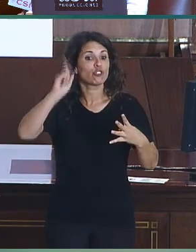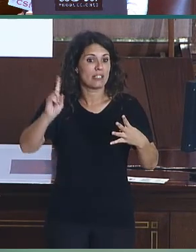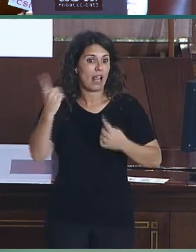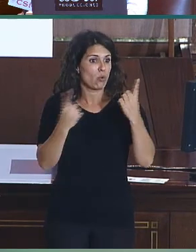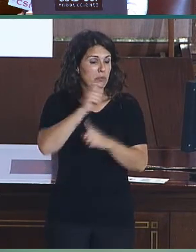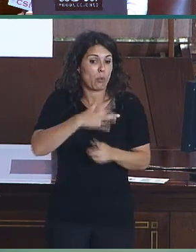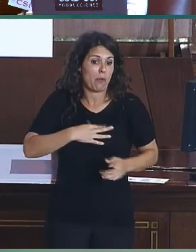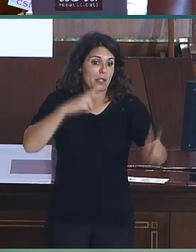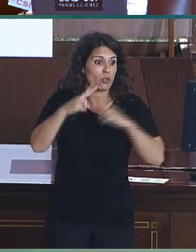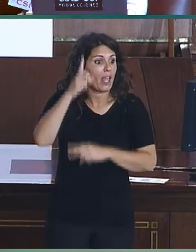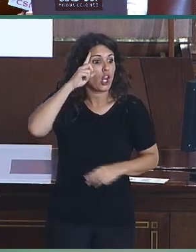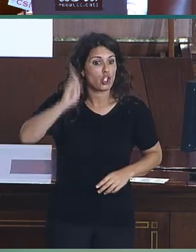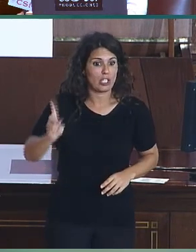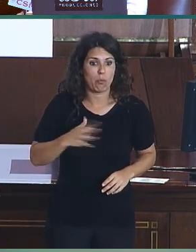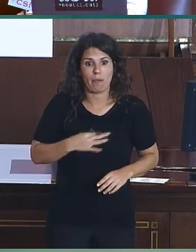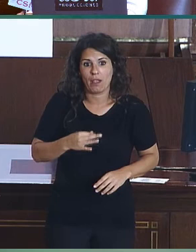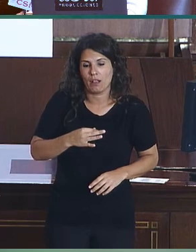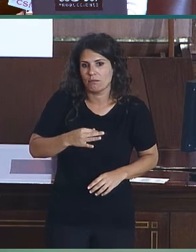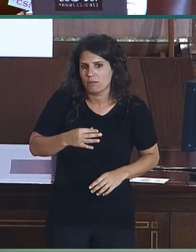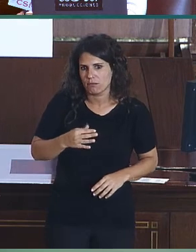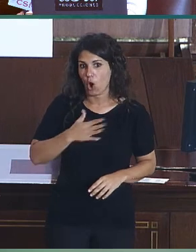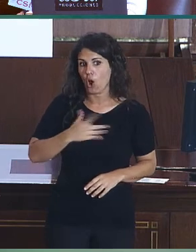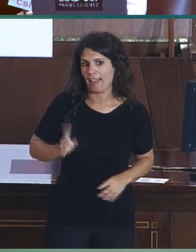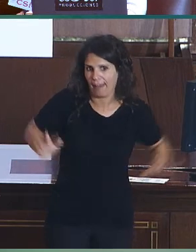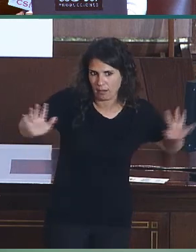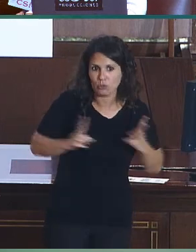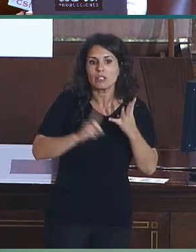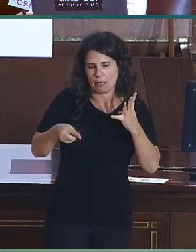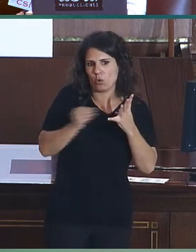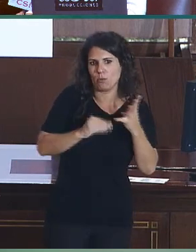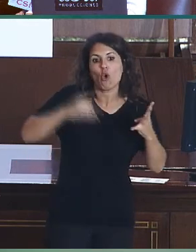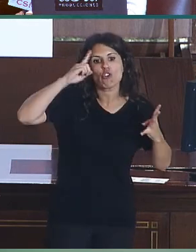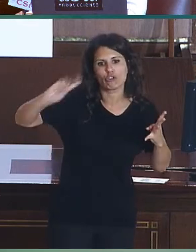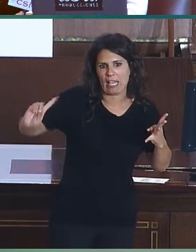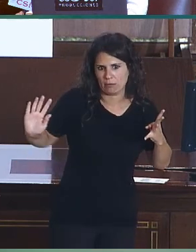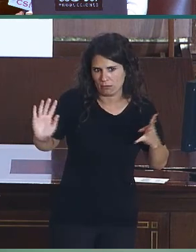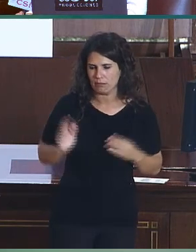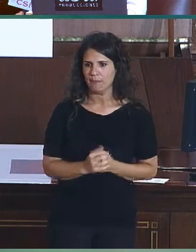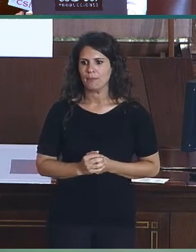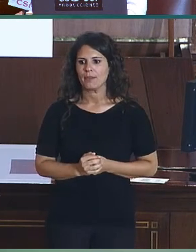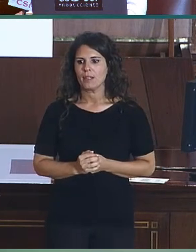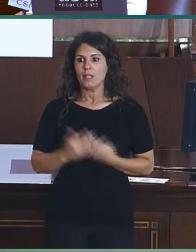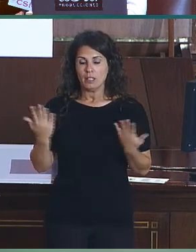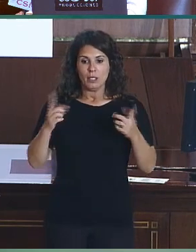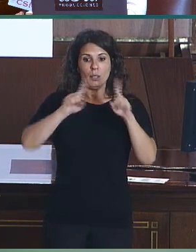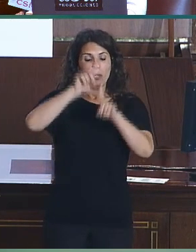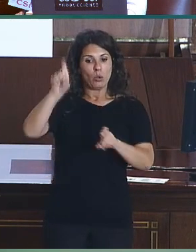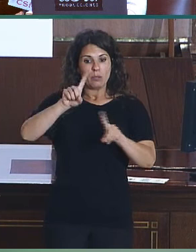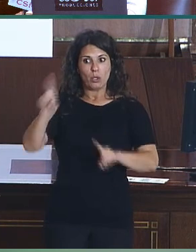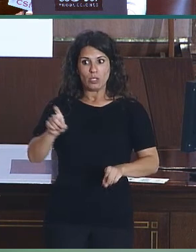persona que responde no se manifiesta. Bien. Después de las preguntas de opinión